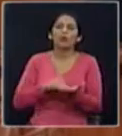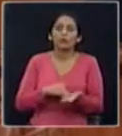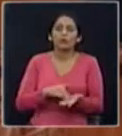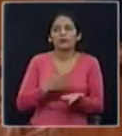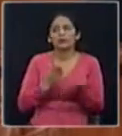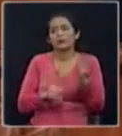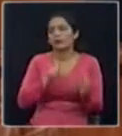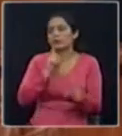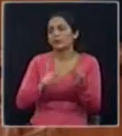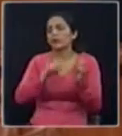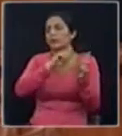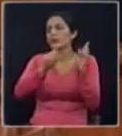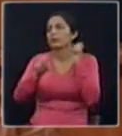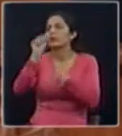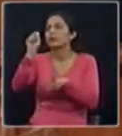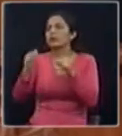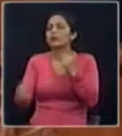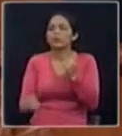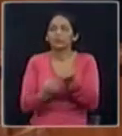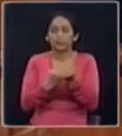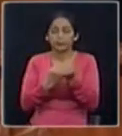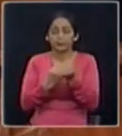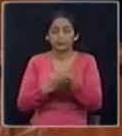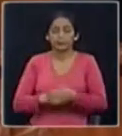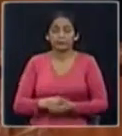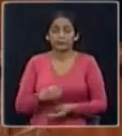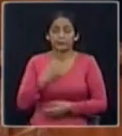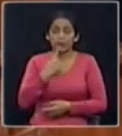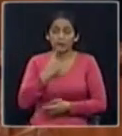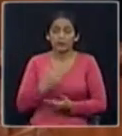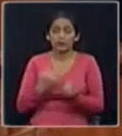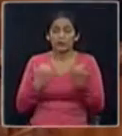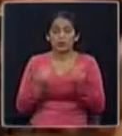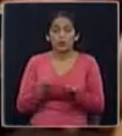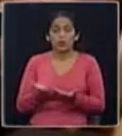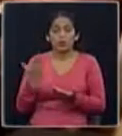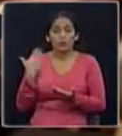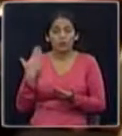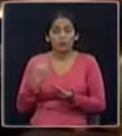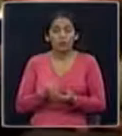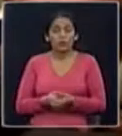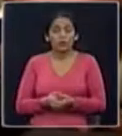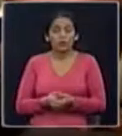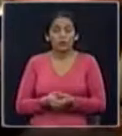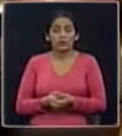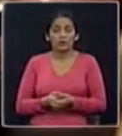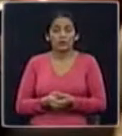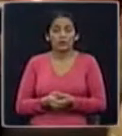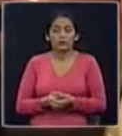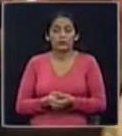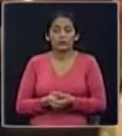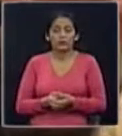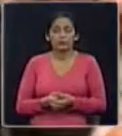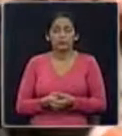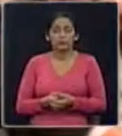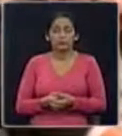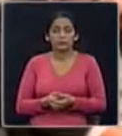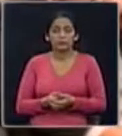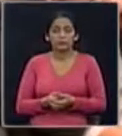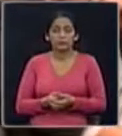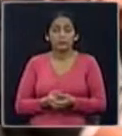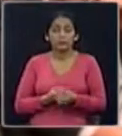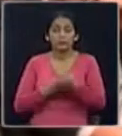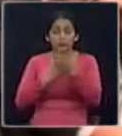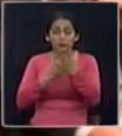director de Límites Territoriales de la Prefectura, para la Comisión los decretos ejecutivos que resolvieron los conflictos a través de los procesos de